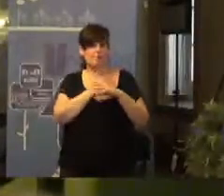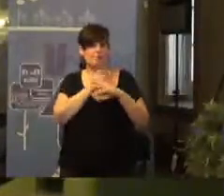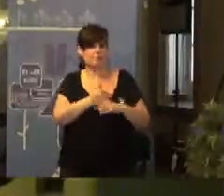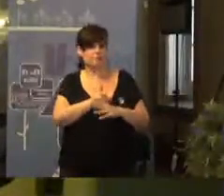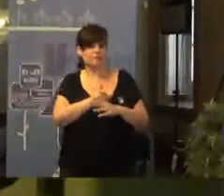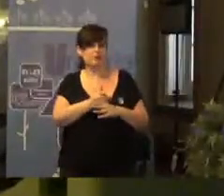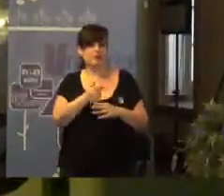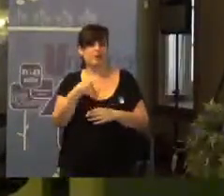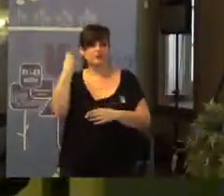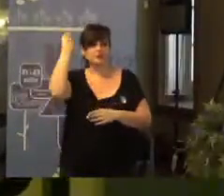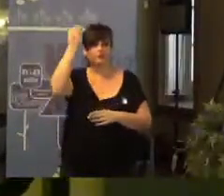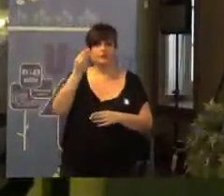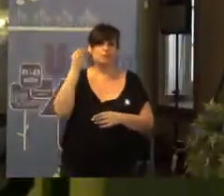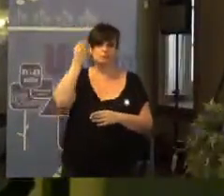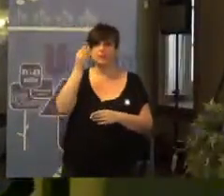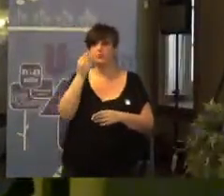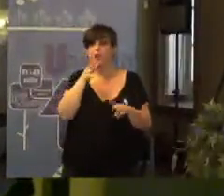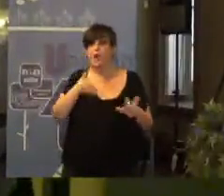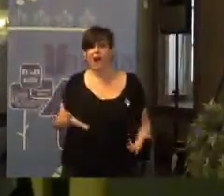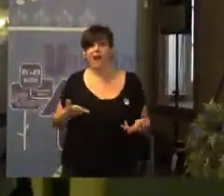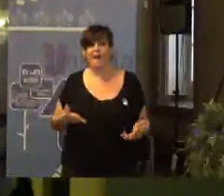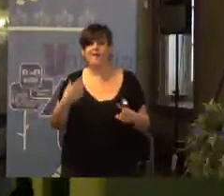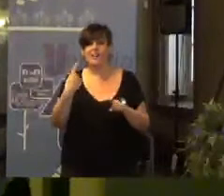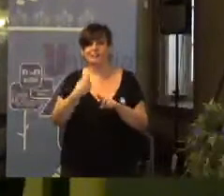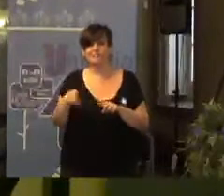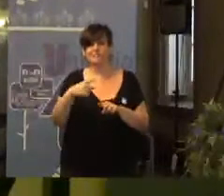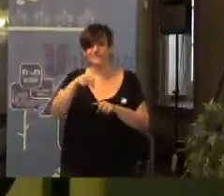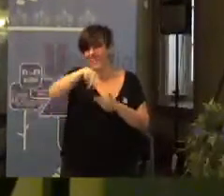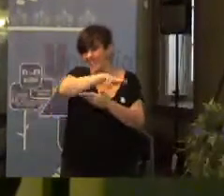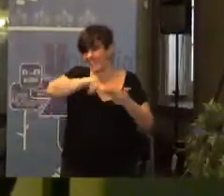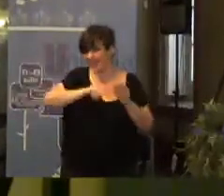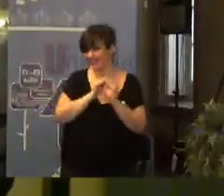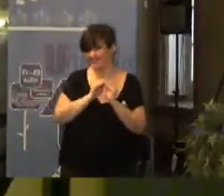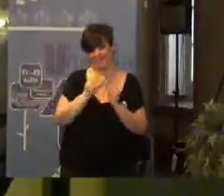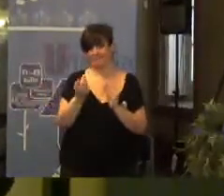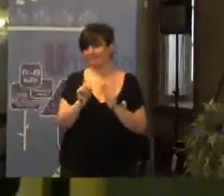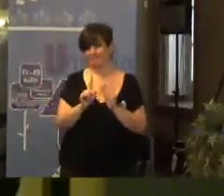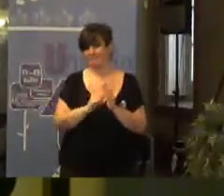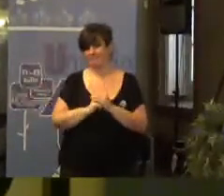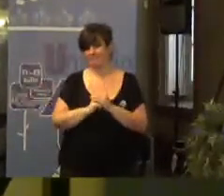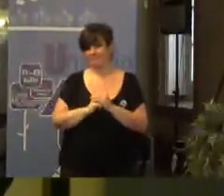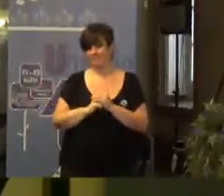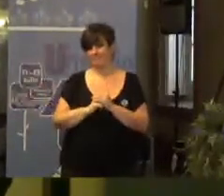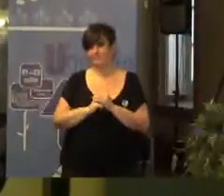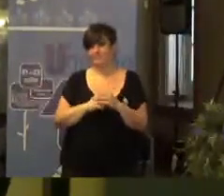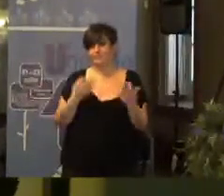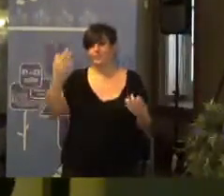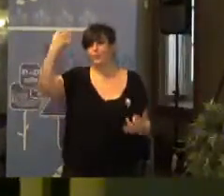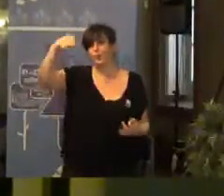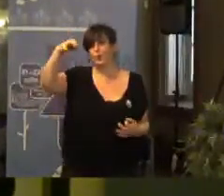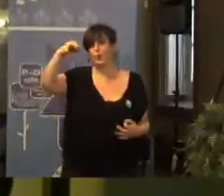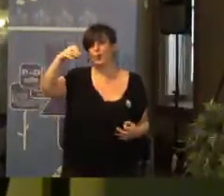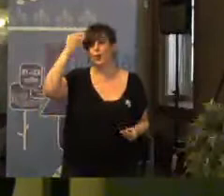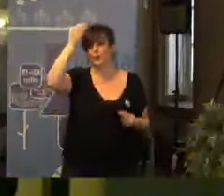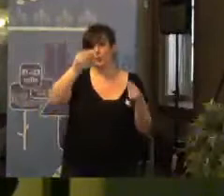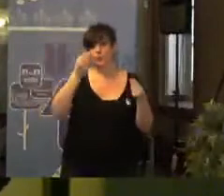que é irrelevante, sobre todo porque neste momento non temos moito que facer en Galicia, mais eu penso que hai que